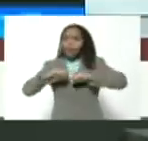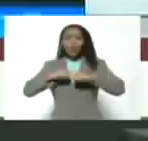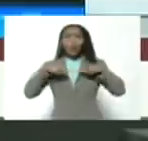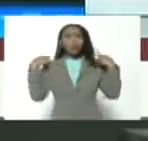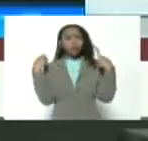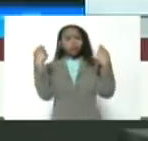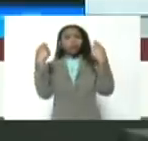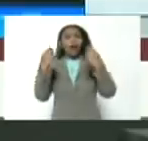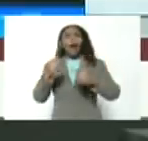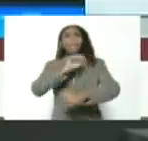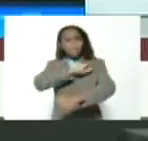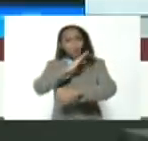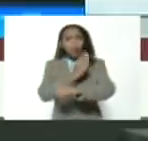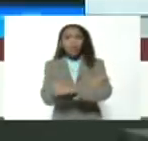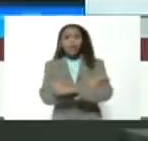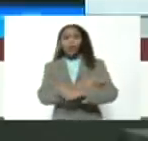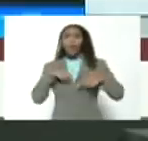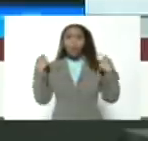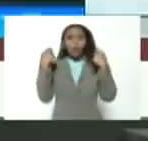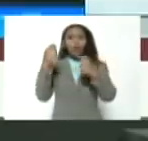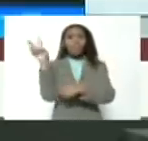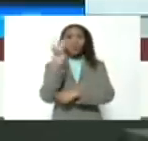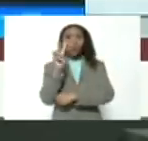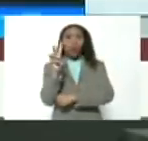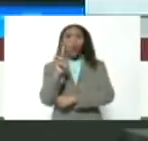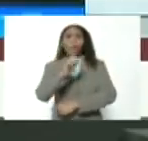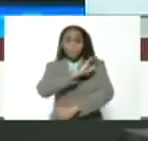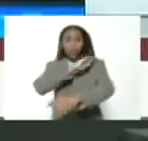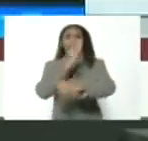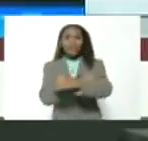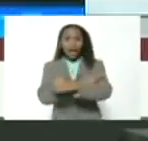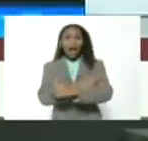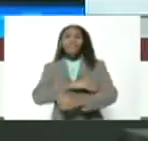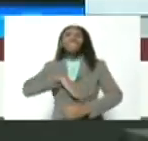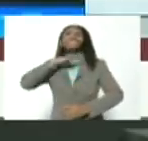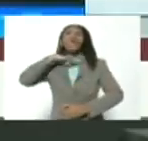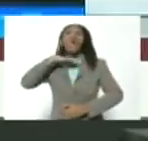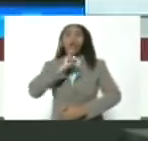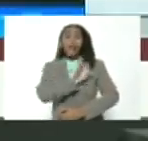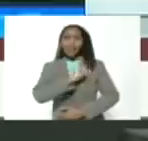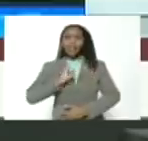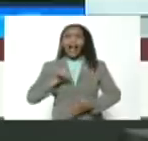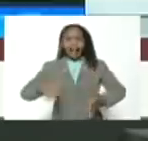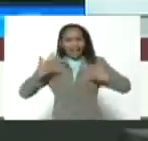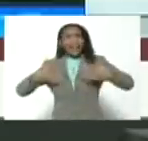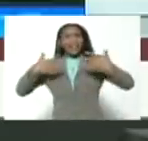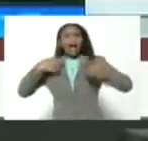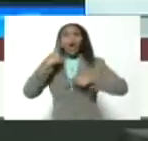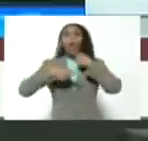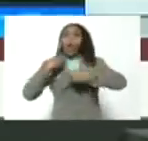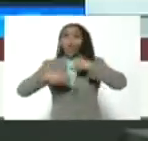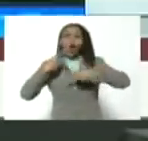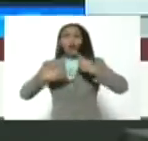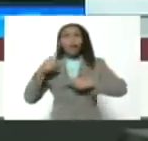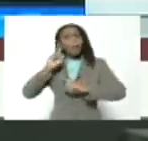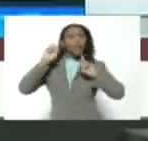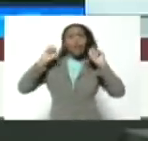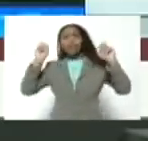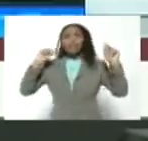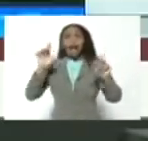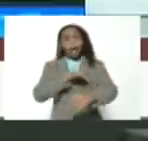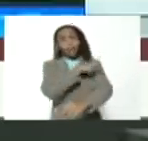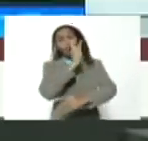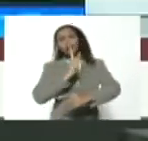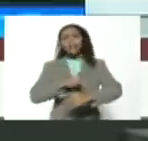el poderoso poder popular venezolano, un poder lleno de identidad, de alegría, de color, de música, de